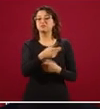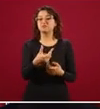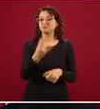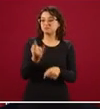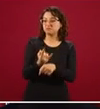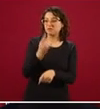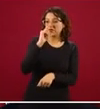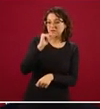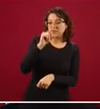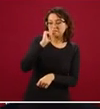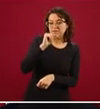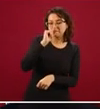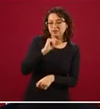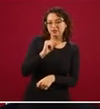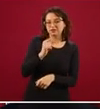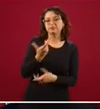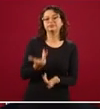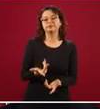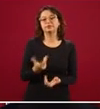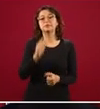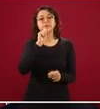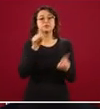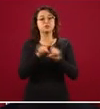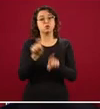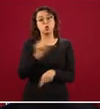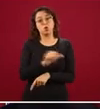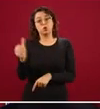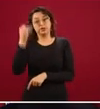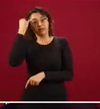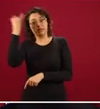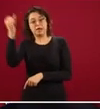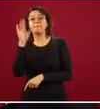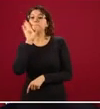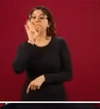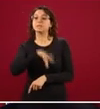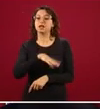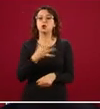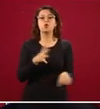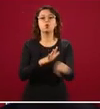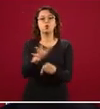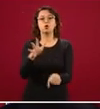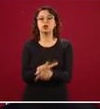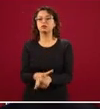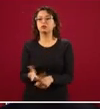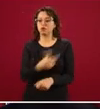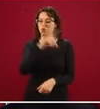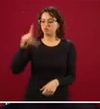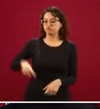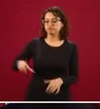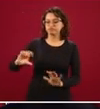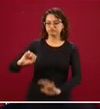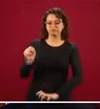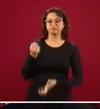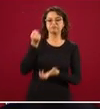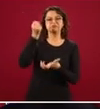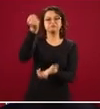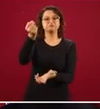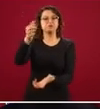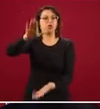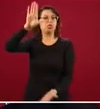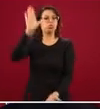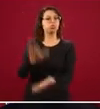importante quitar es que la razón de la escasez es recortes presupuestales. Queremos decirlo una vez